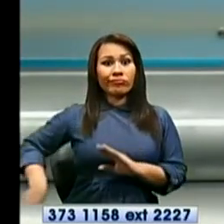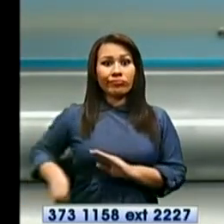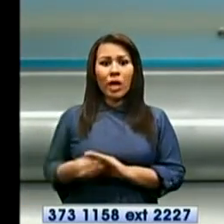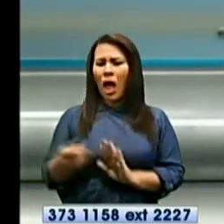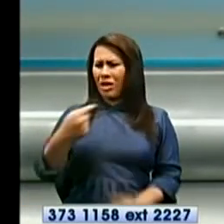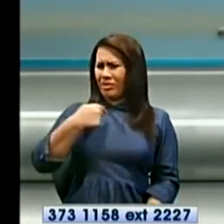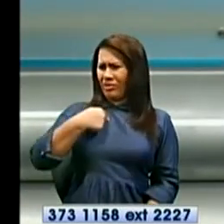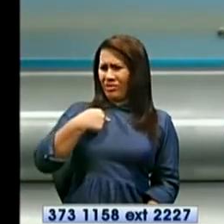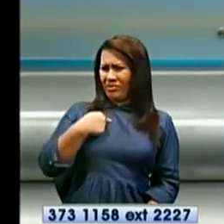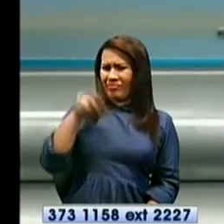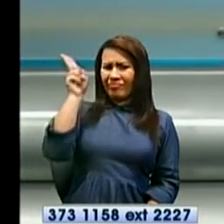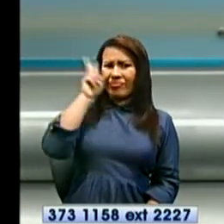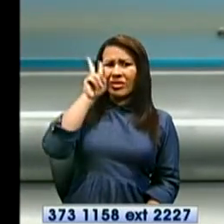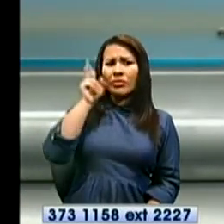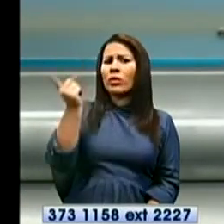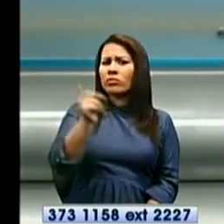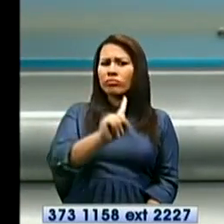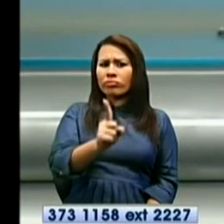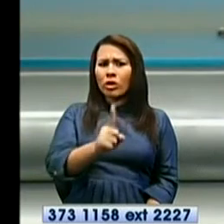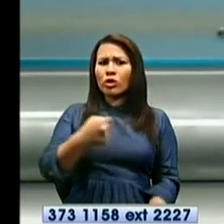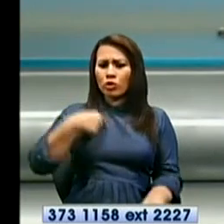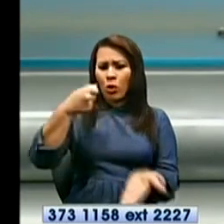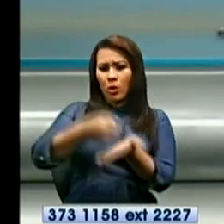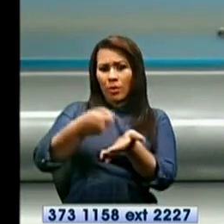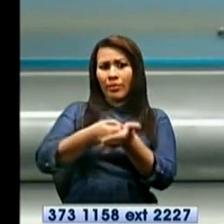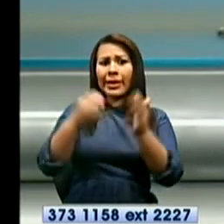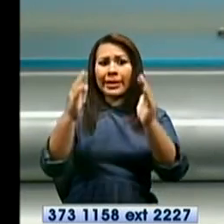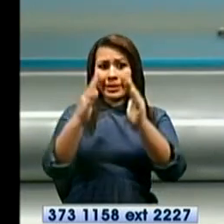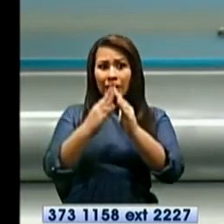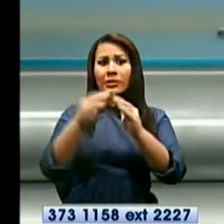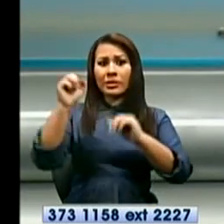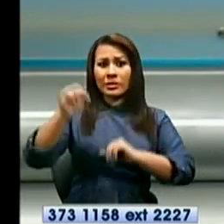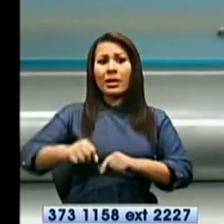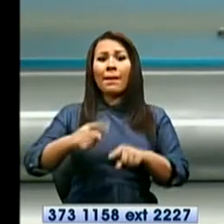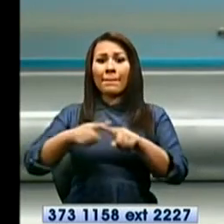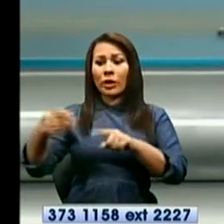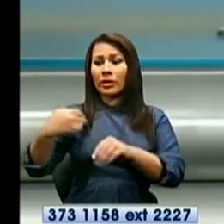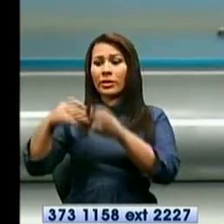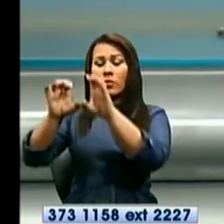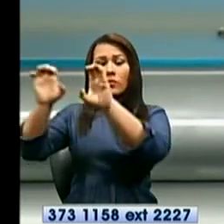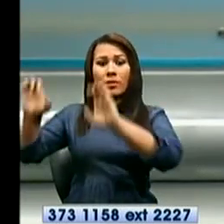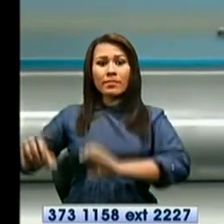cometido irregularidades en la adquisición de una casa mediante una empresa offshore.